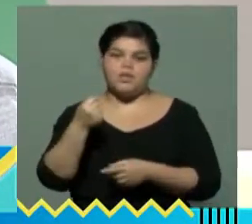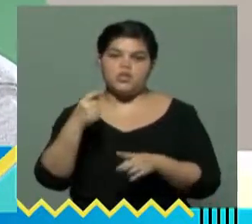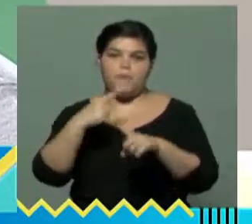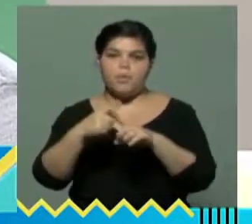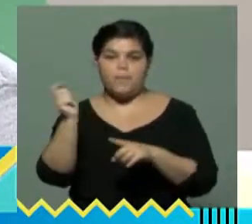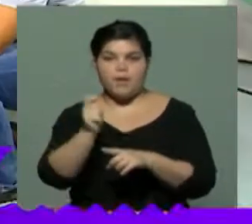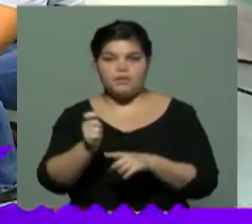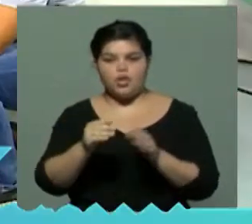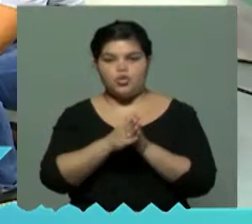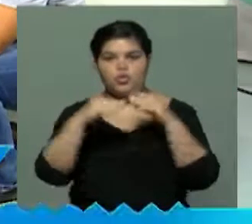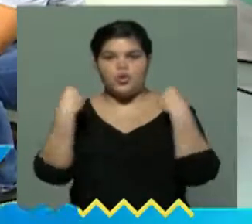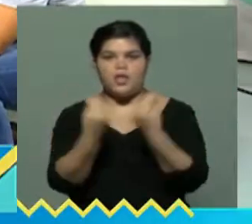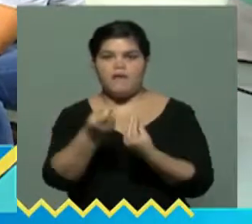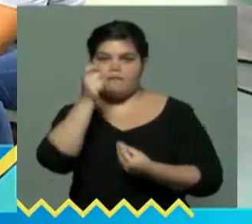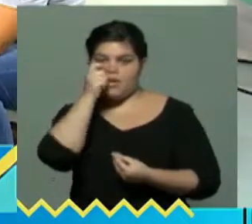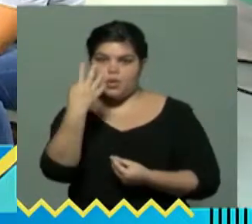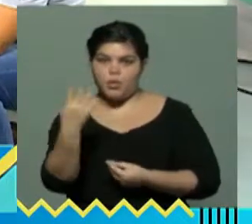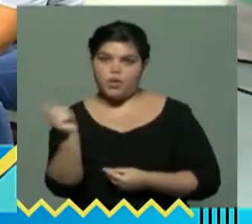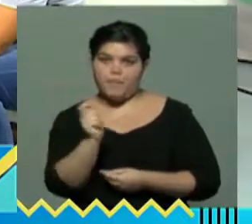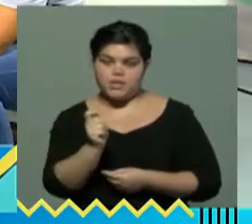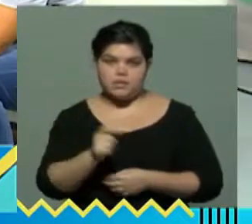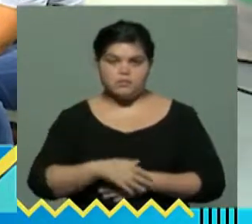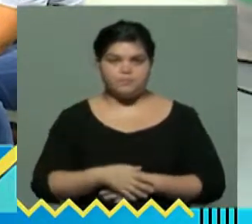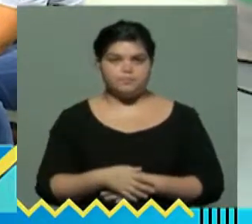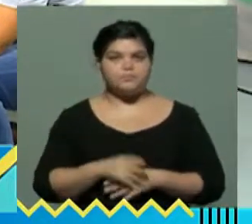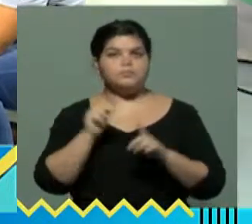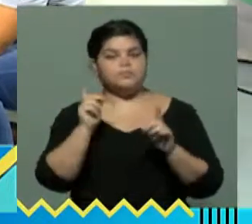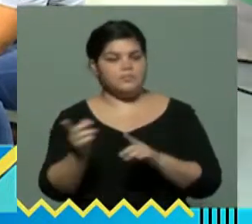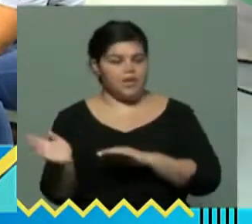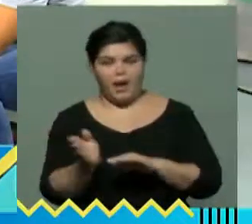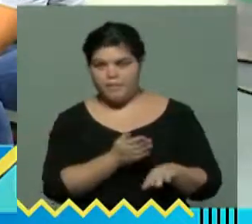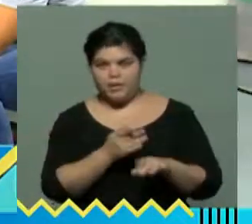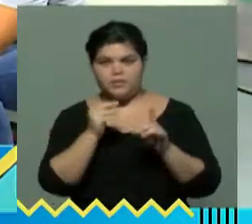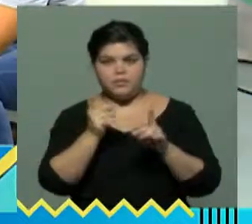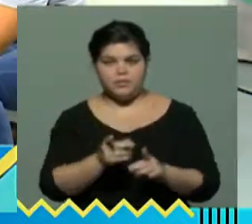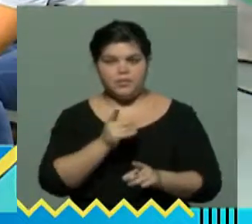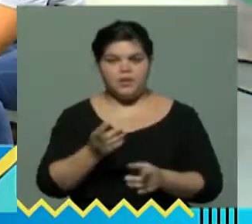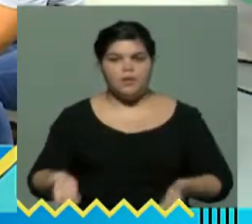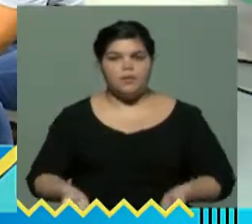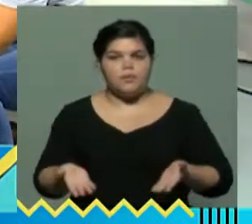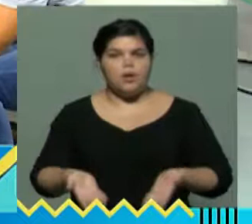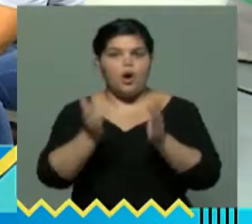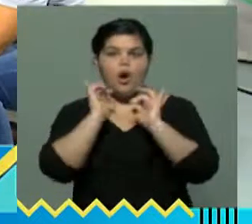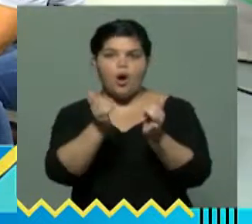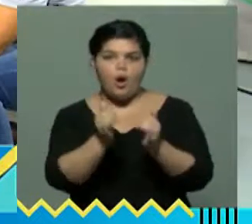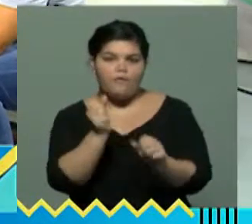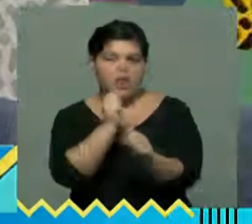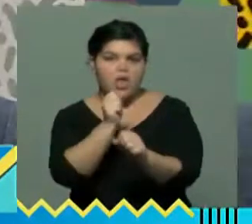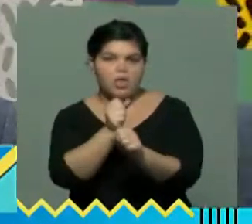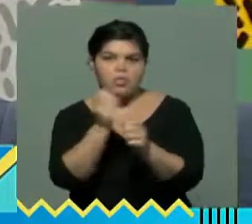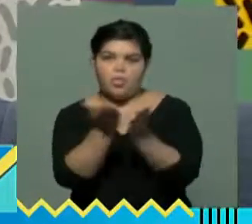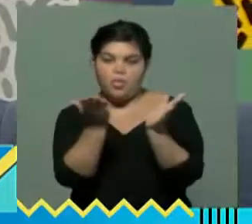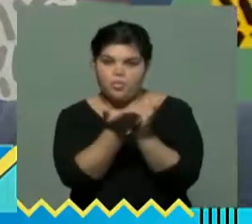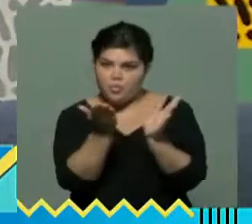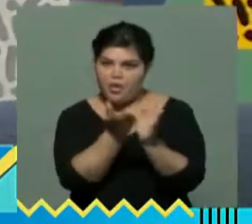por otra parte, también lo que se hizo fue alentar a que los jóvenes pudieran estudiar y de este modo